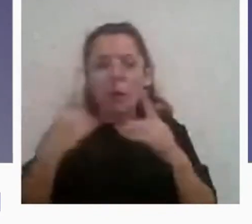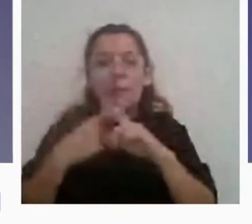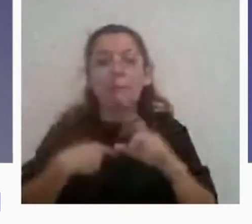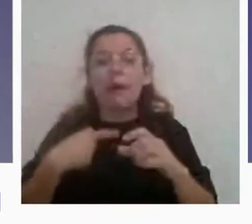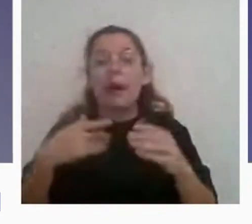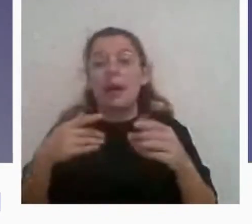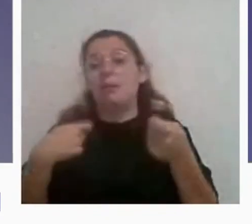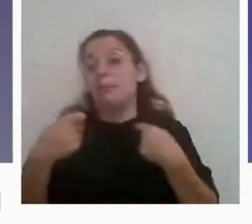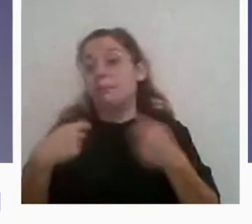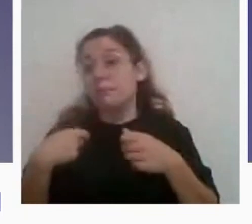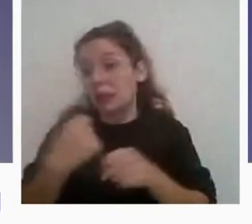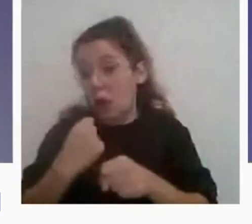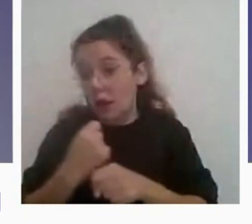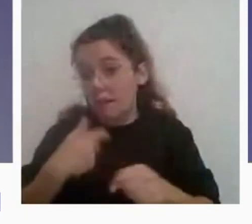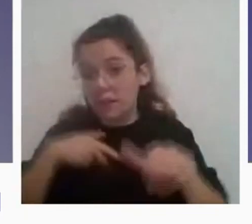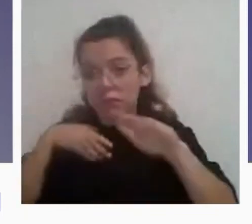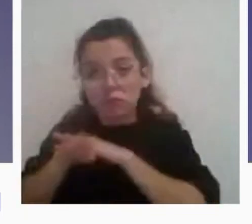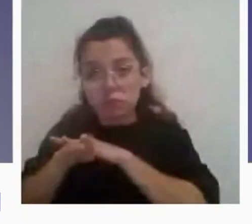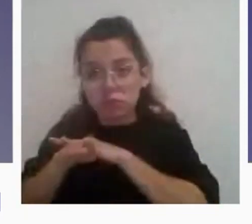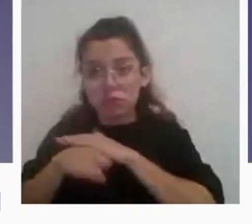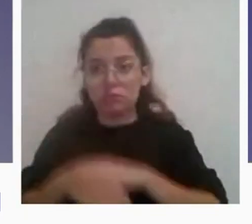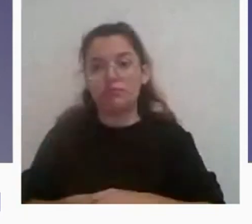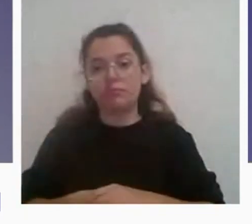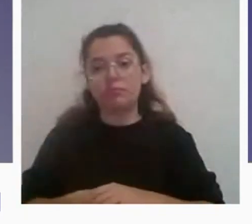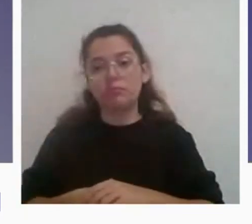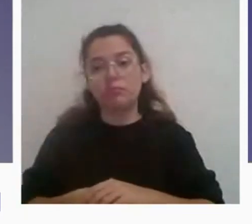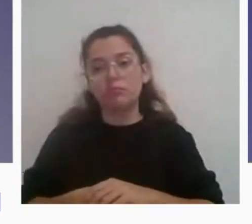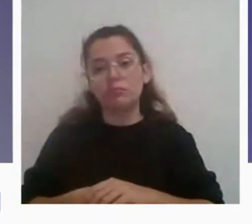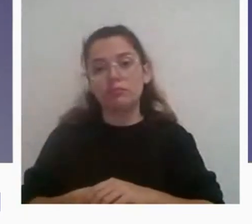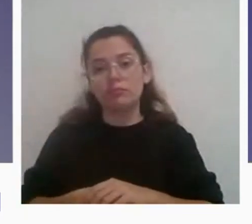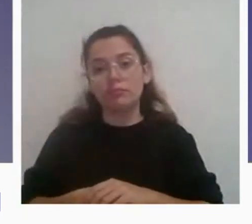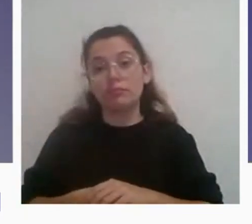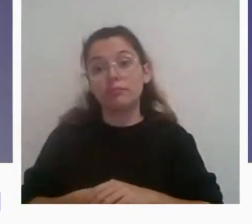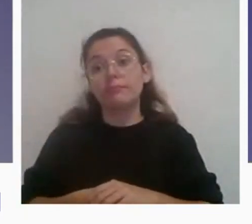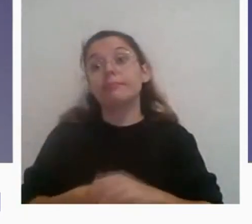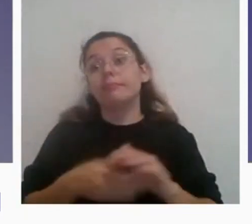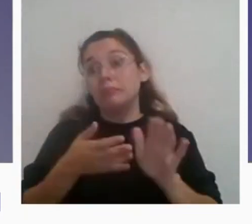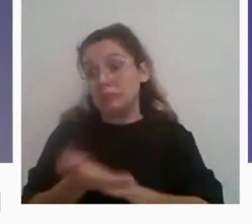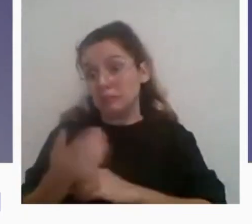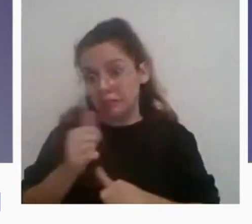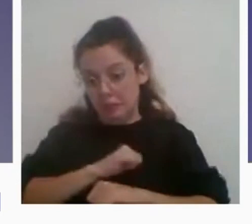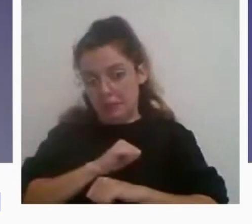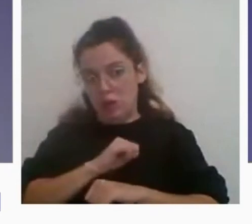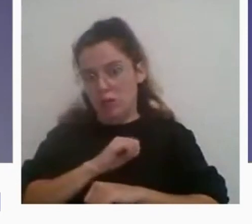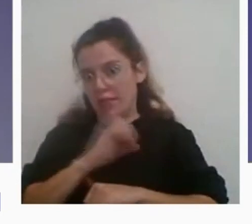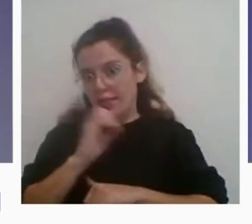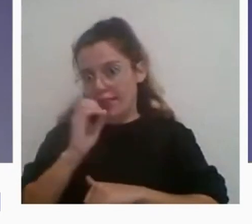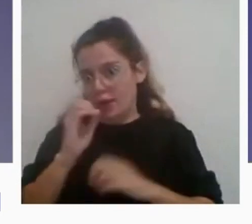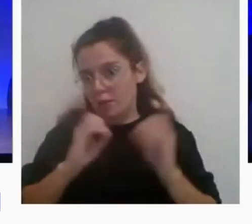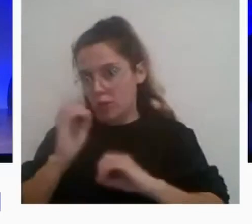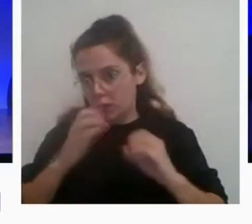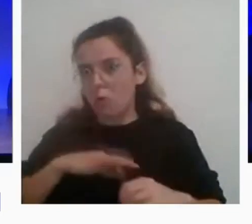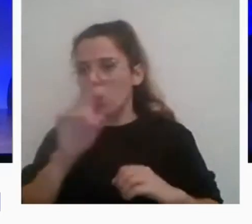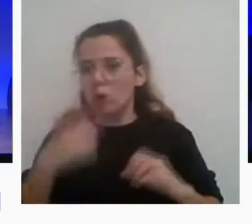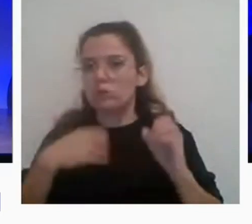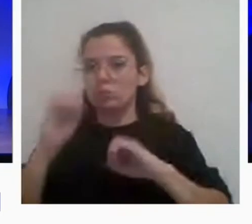por suerte tiene una tasa de desempleo muy baja, si no es a 0%. Y bueno, ya han visto en el